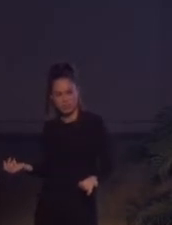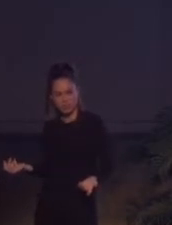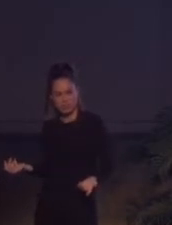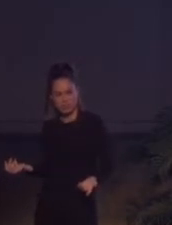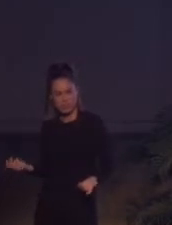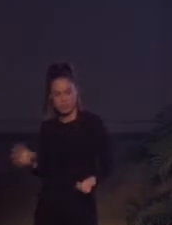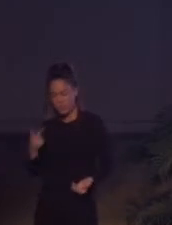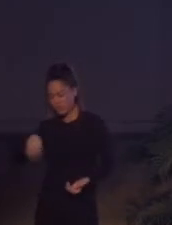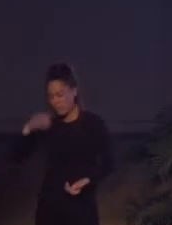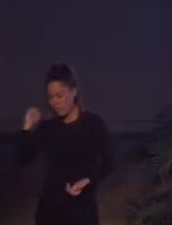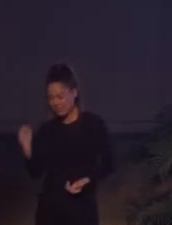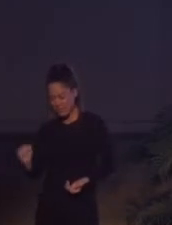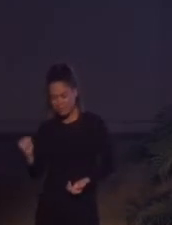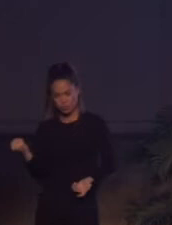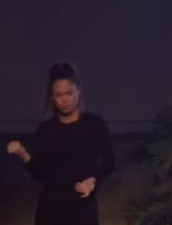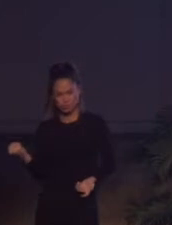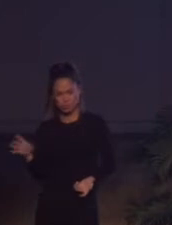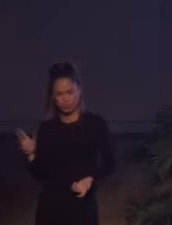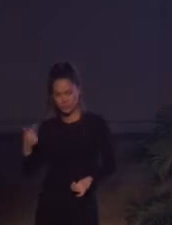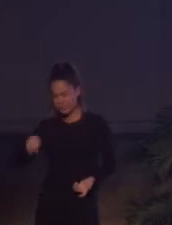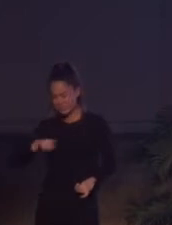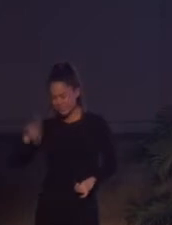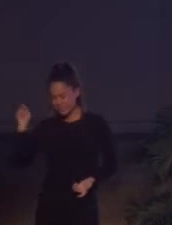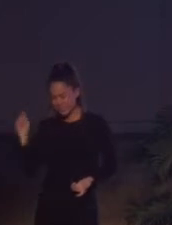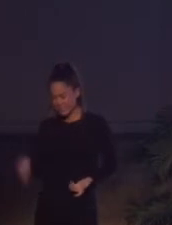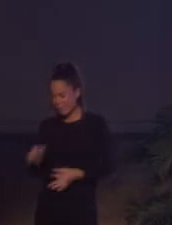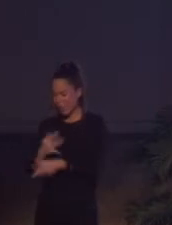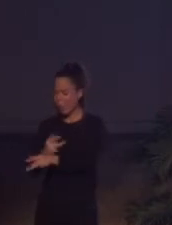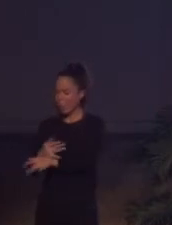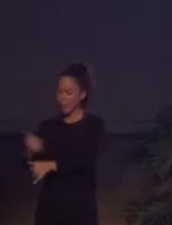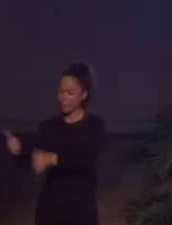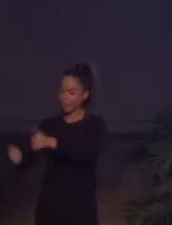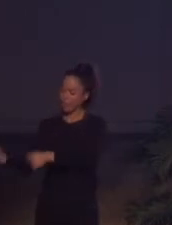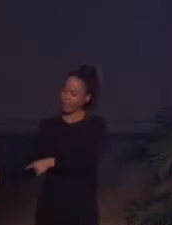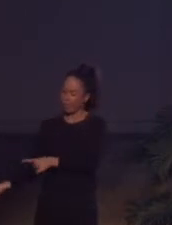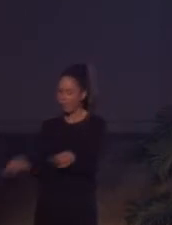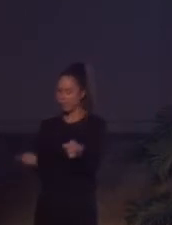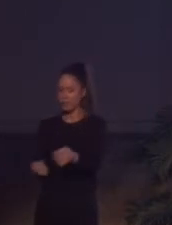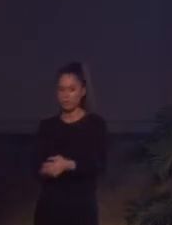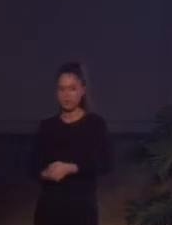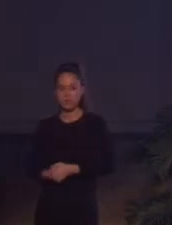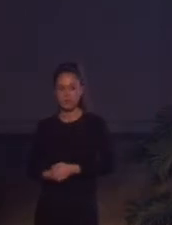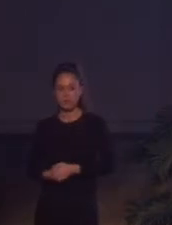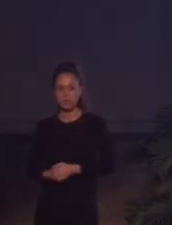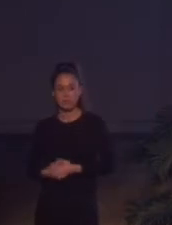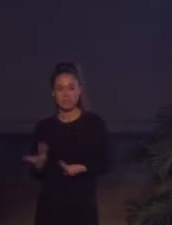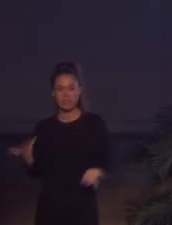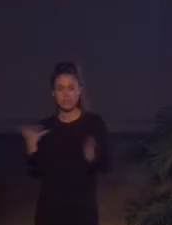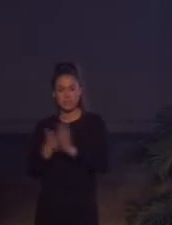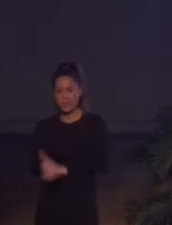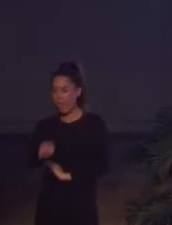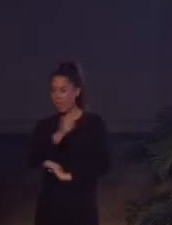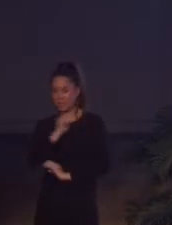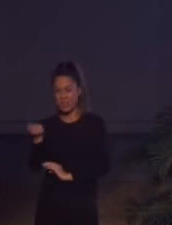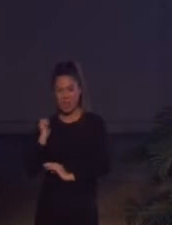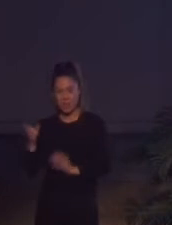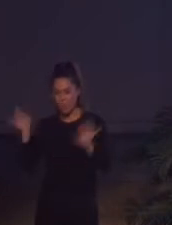Los matamos, los hacemos servir en juegos, con lo cual son nuestros esclavos.